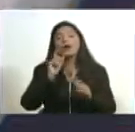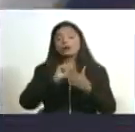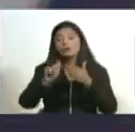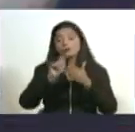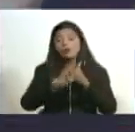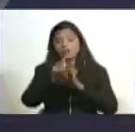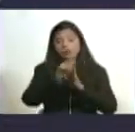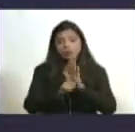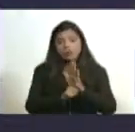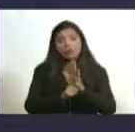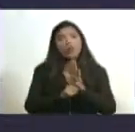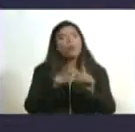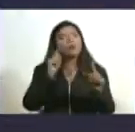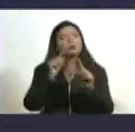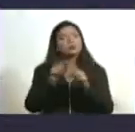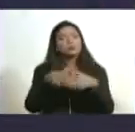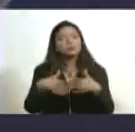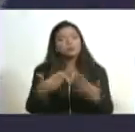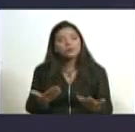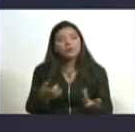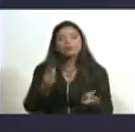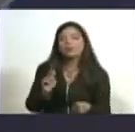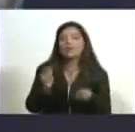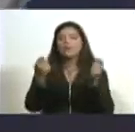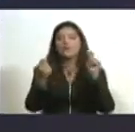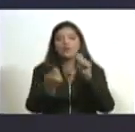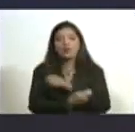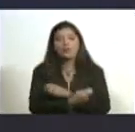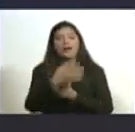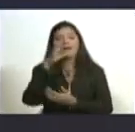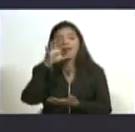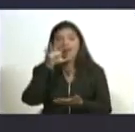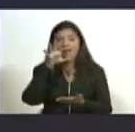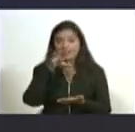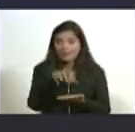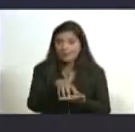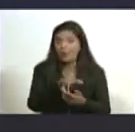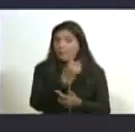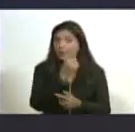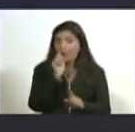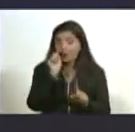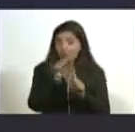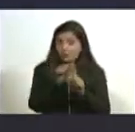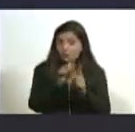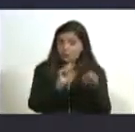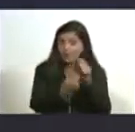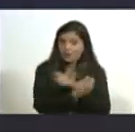Constituyente con el objeto de transformar el Estado. Primer objeto,